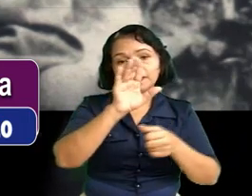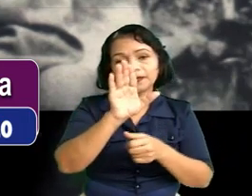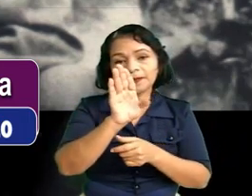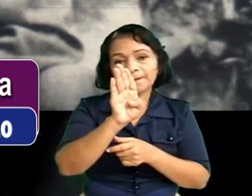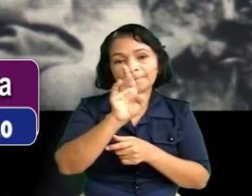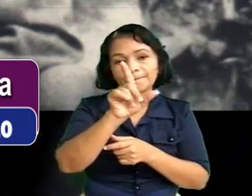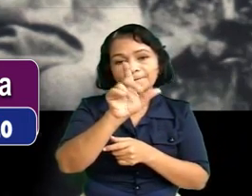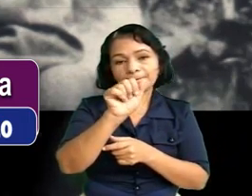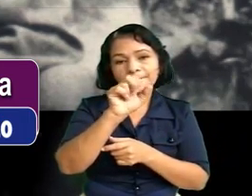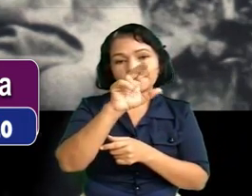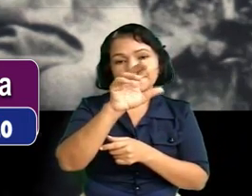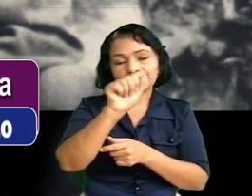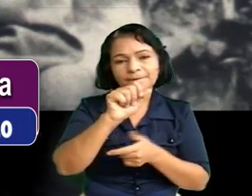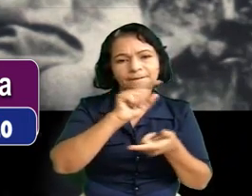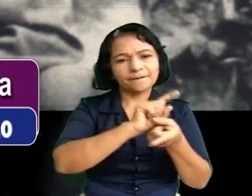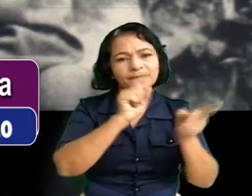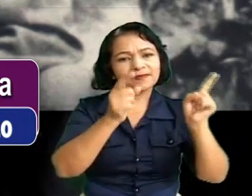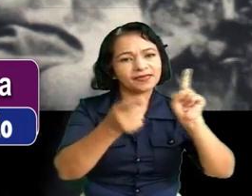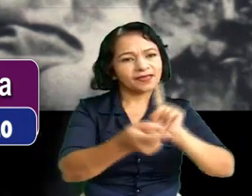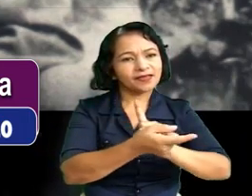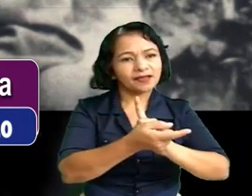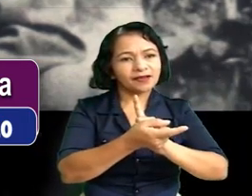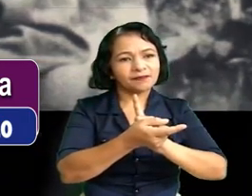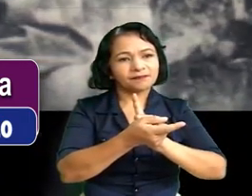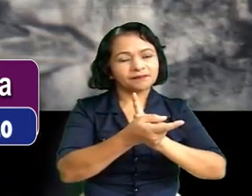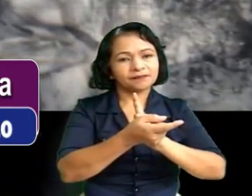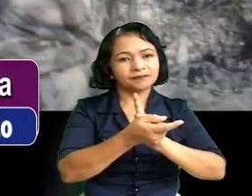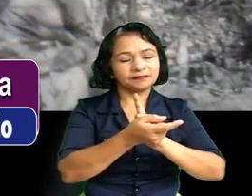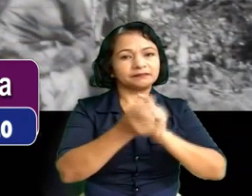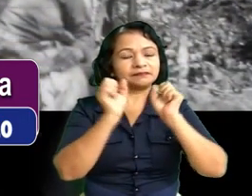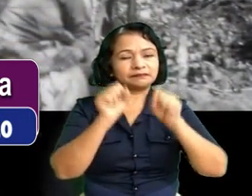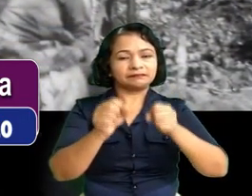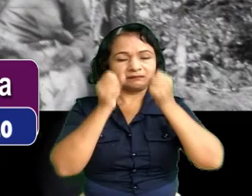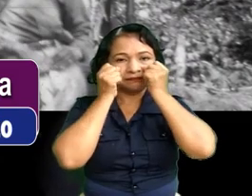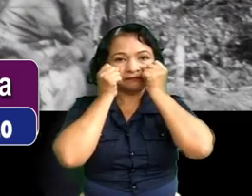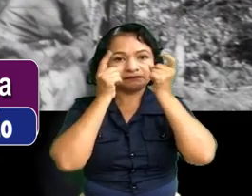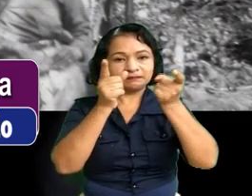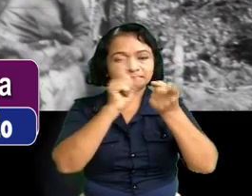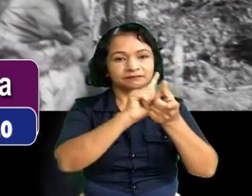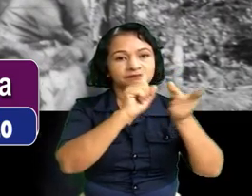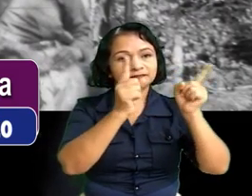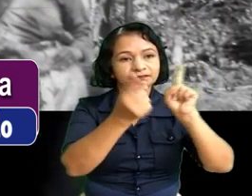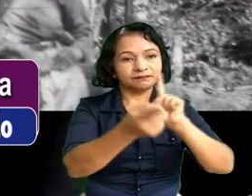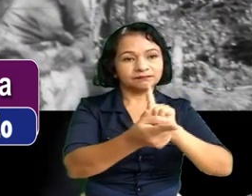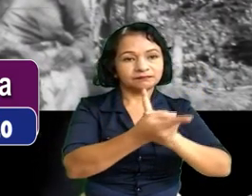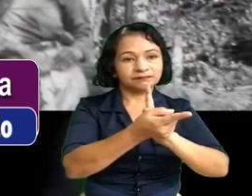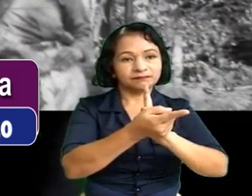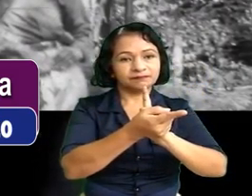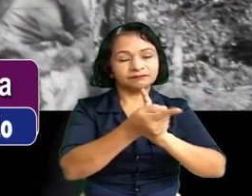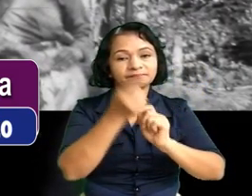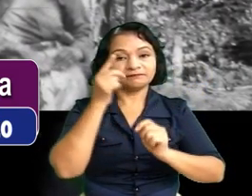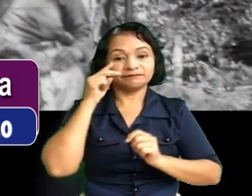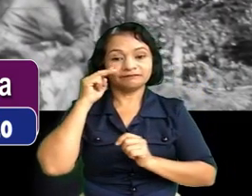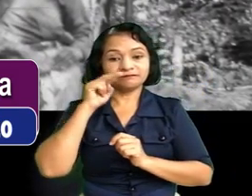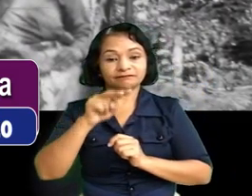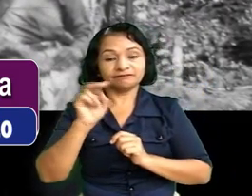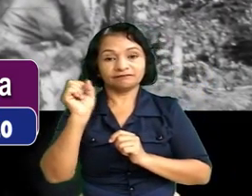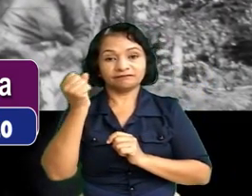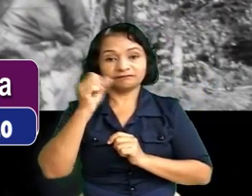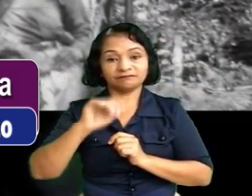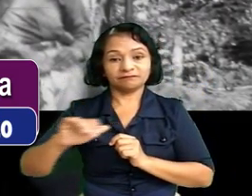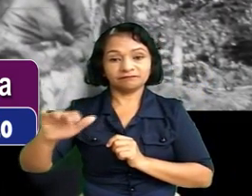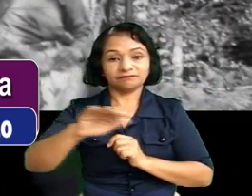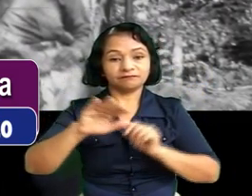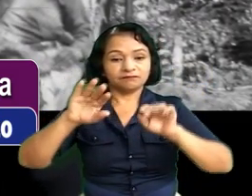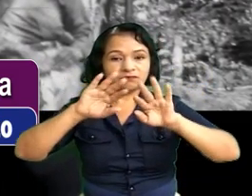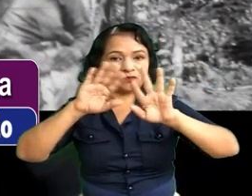que quiebra ese esquema. Y yo me puedo imaginar la catarsis que pudo haber generado dentro de la perspectiva de la sociedad